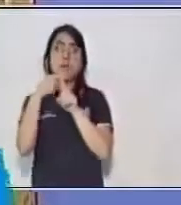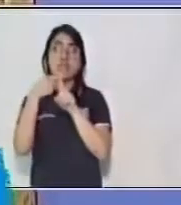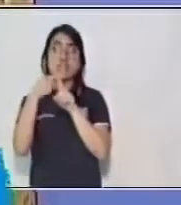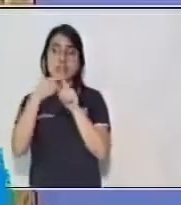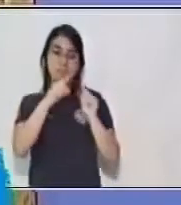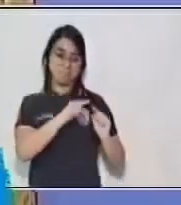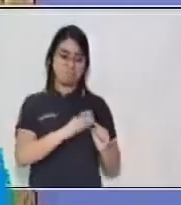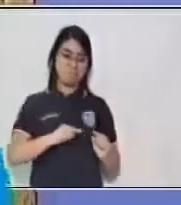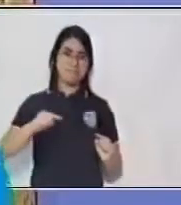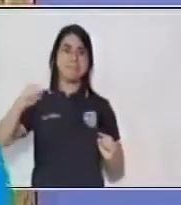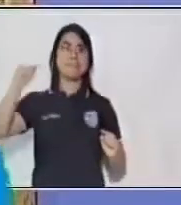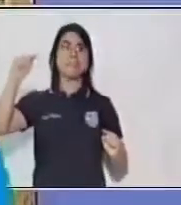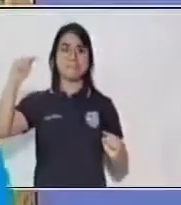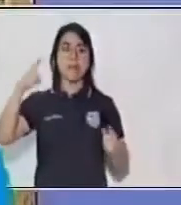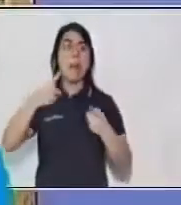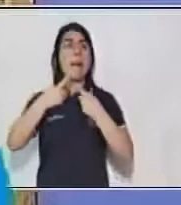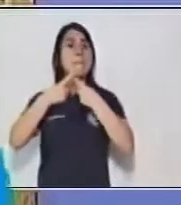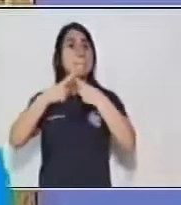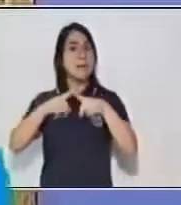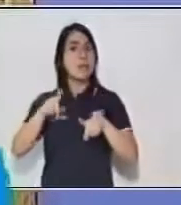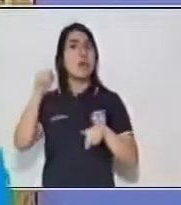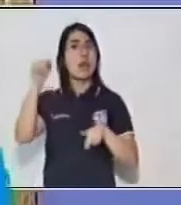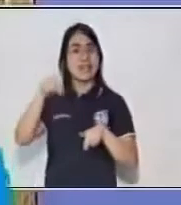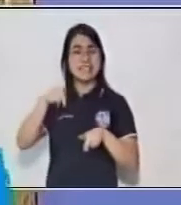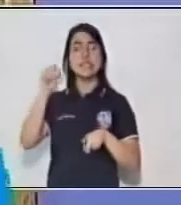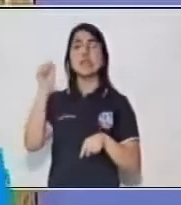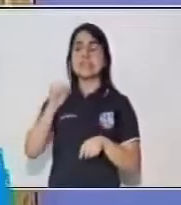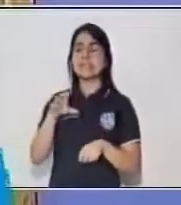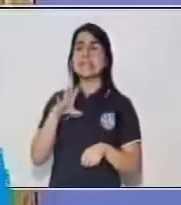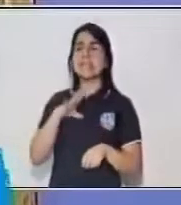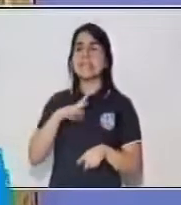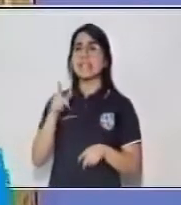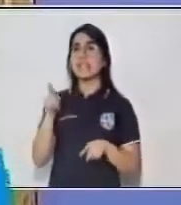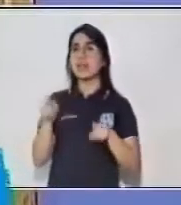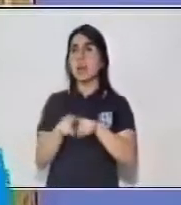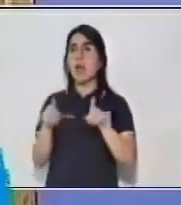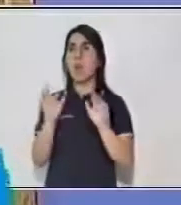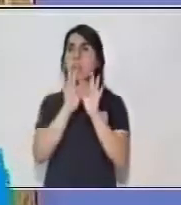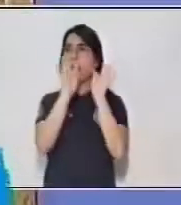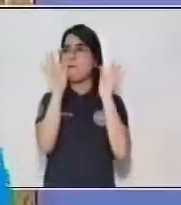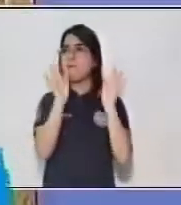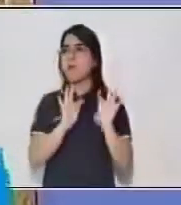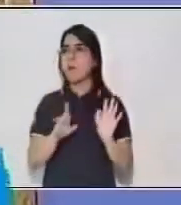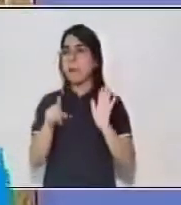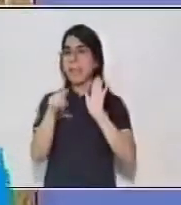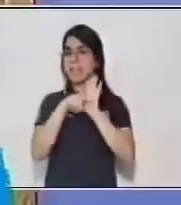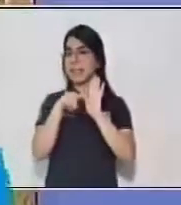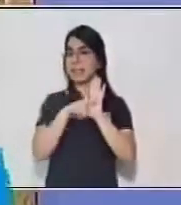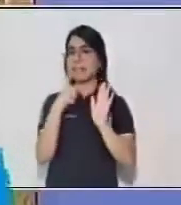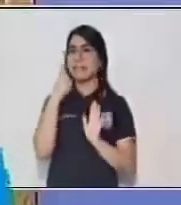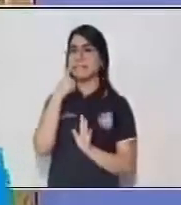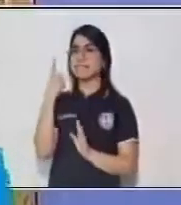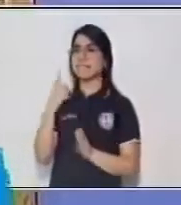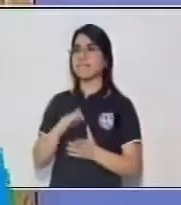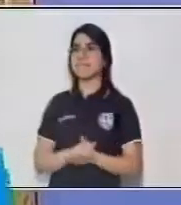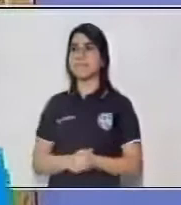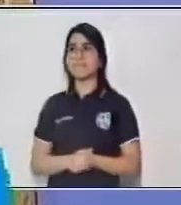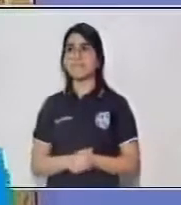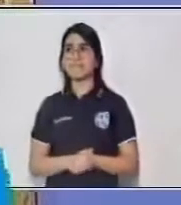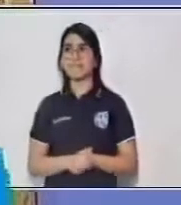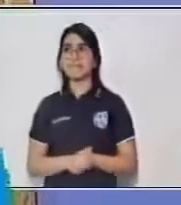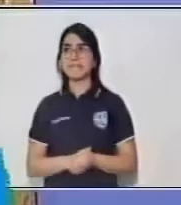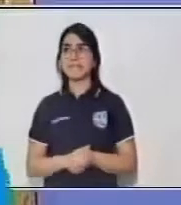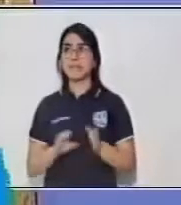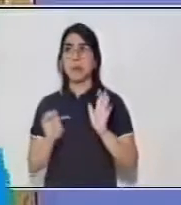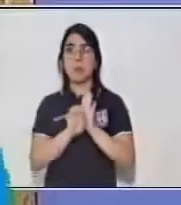rojo. La gráfica cuando Y es igual a menos E elevado a la menos X,